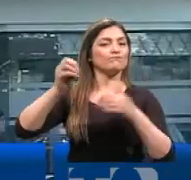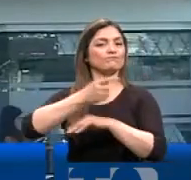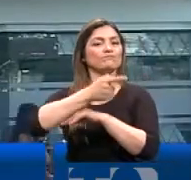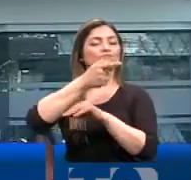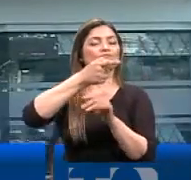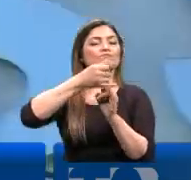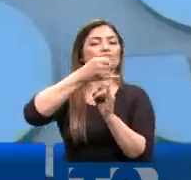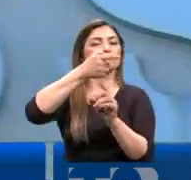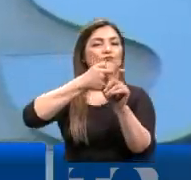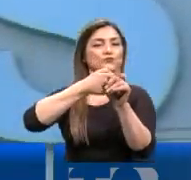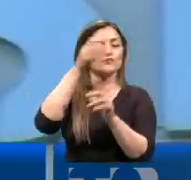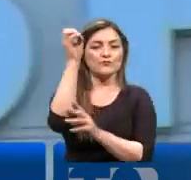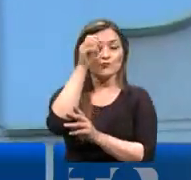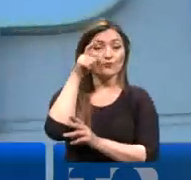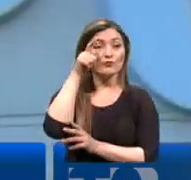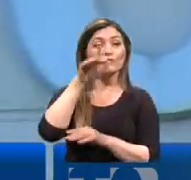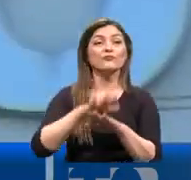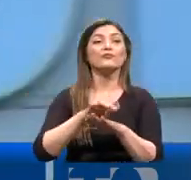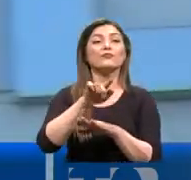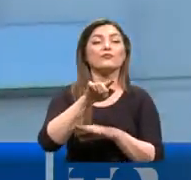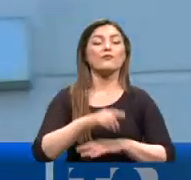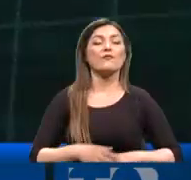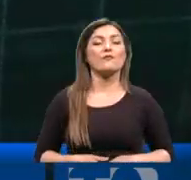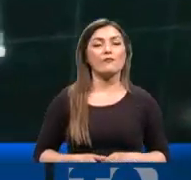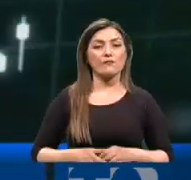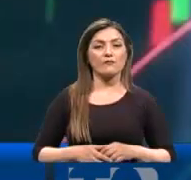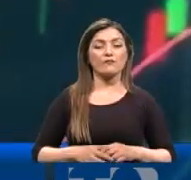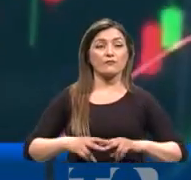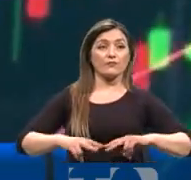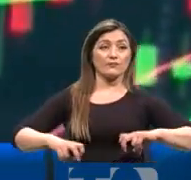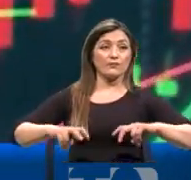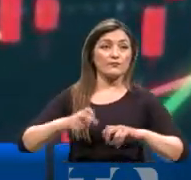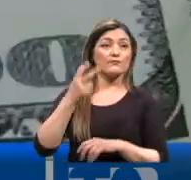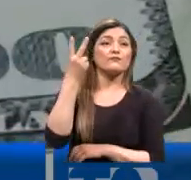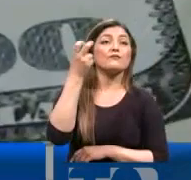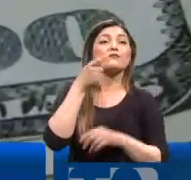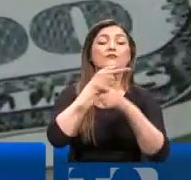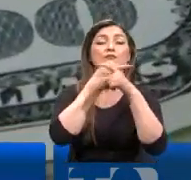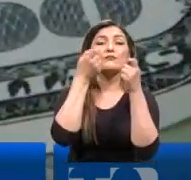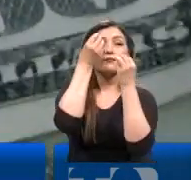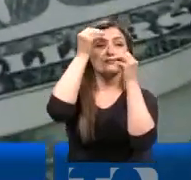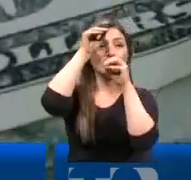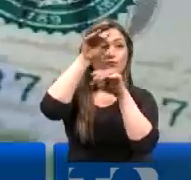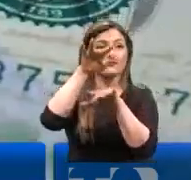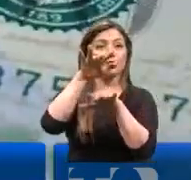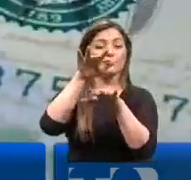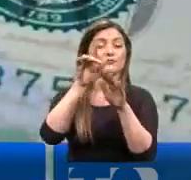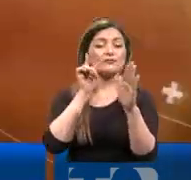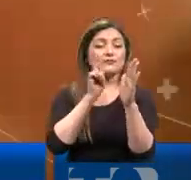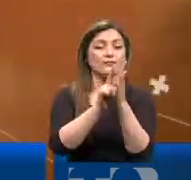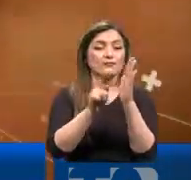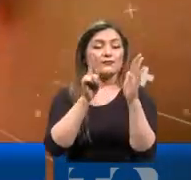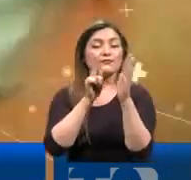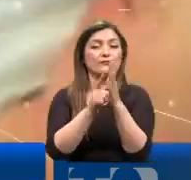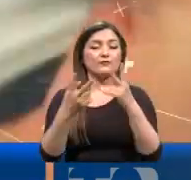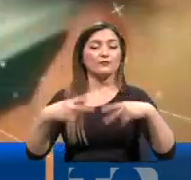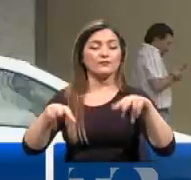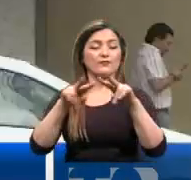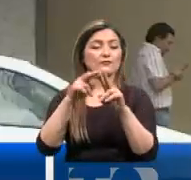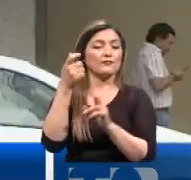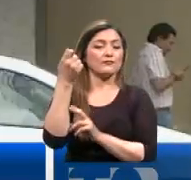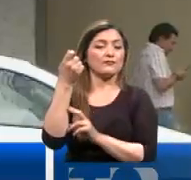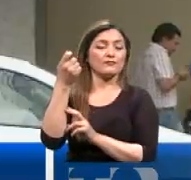octubre Fiscalía deberá acusar. Por lo pronto son 12 los investigados por falsedad de información en el depósito centralizado de valores de